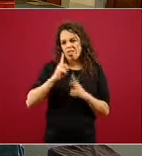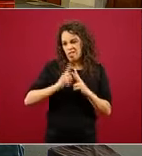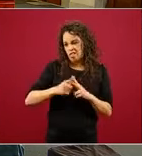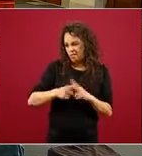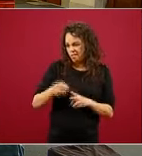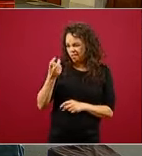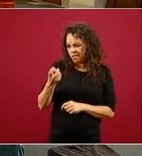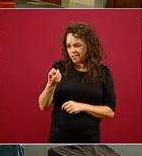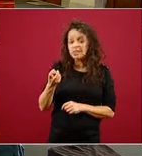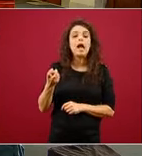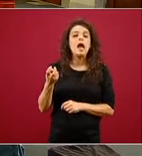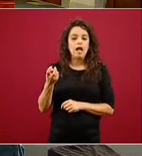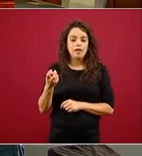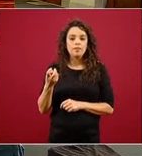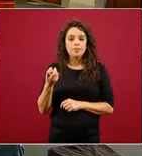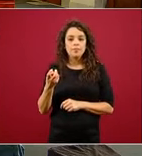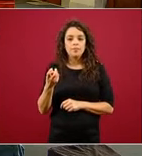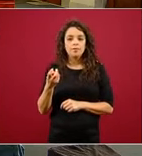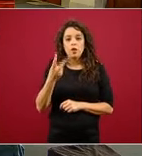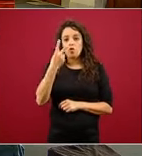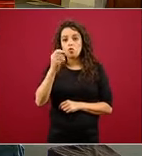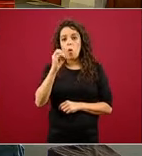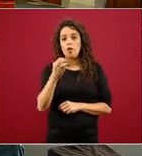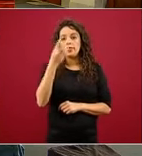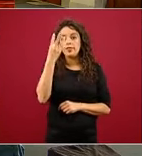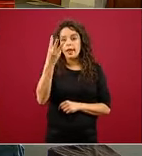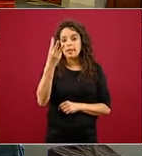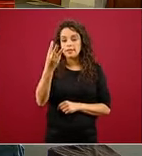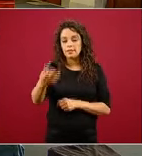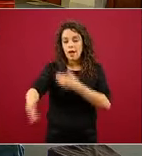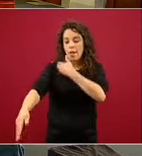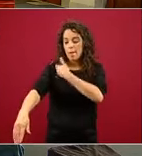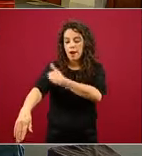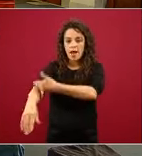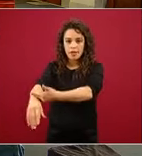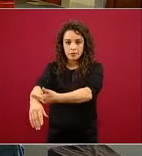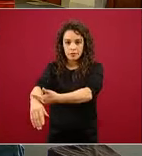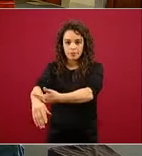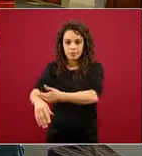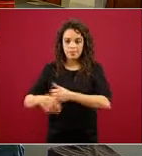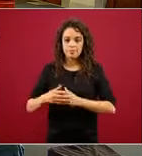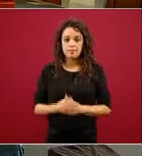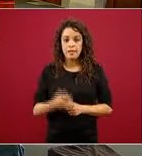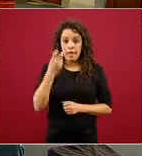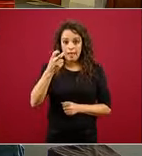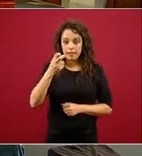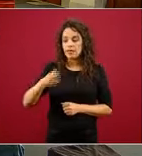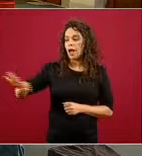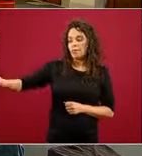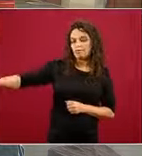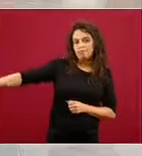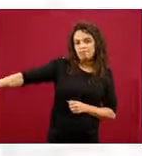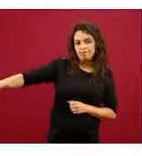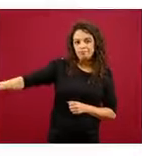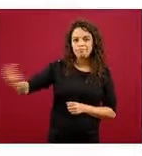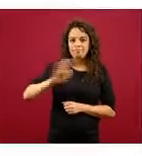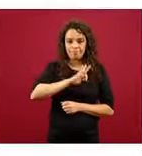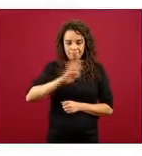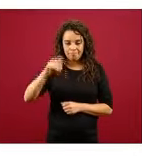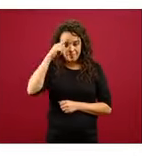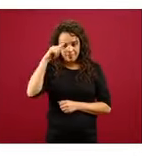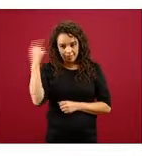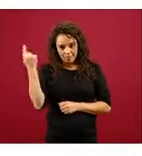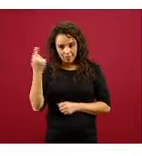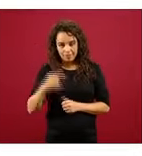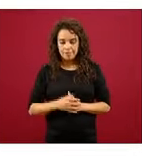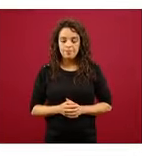es de 2 a 3 brazos, ¿no? Tengo que mantener una distancia de 2 a 3 brazos. Entonces, eso lo tenemos que aplicar.